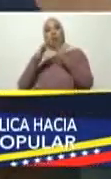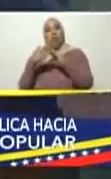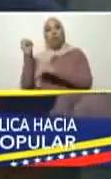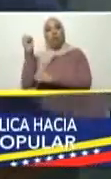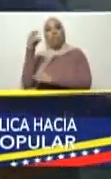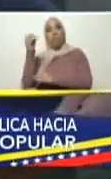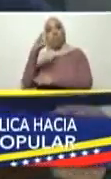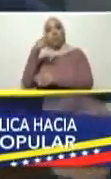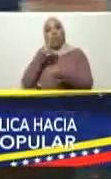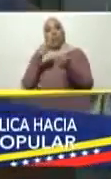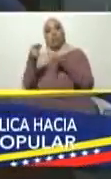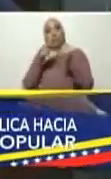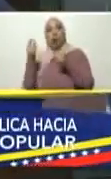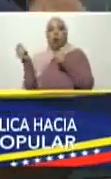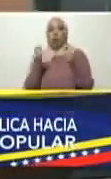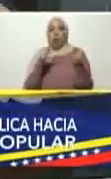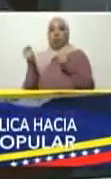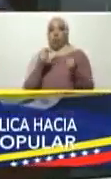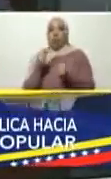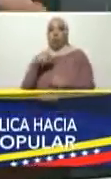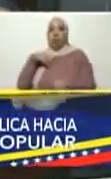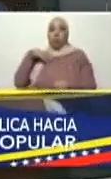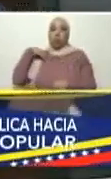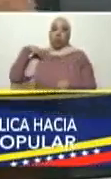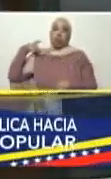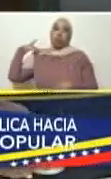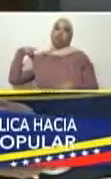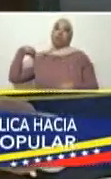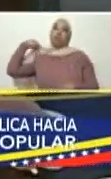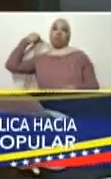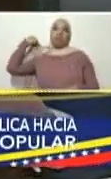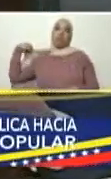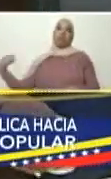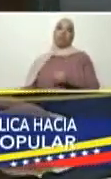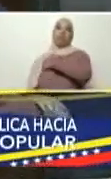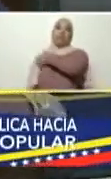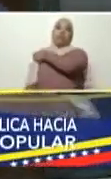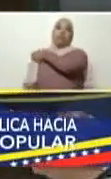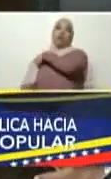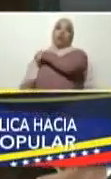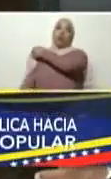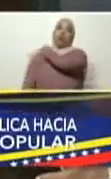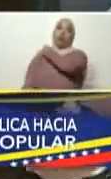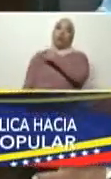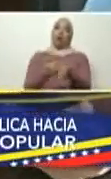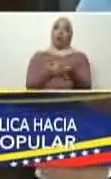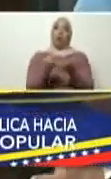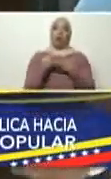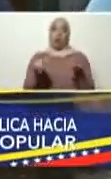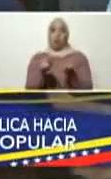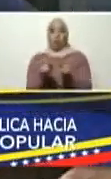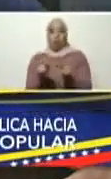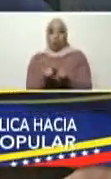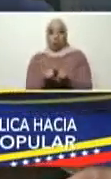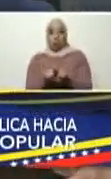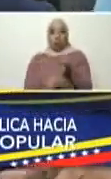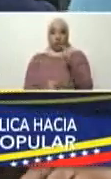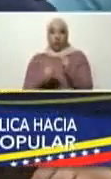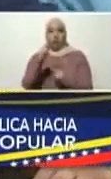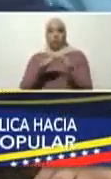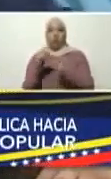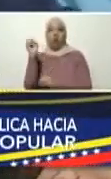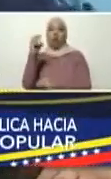dé ese dinamismo al debate desde lo que sentimos la comuna como la vida misma. Porque ese espacio de construcción orgánica a veces en la